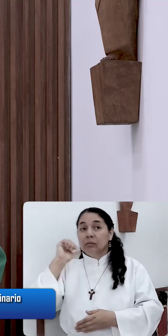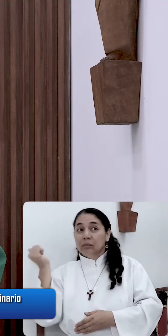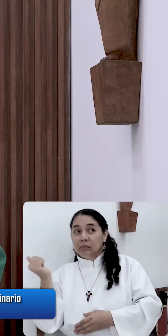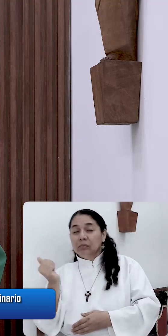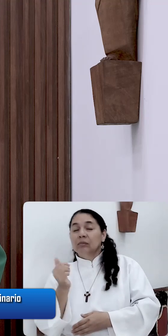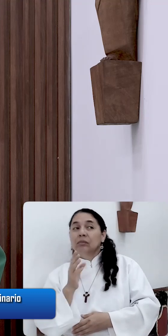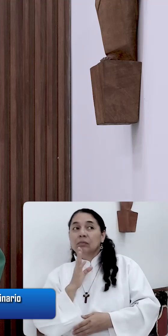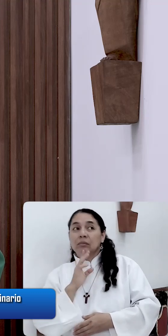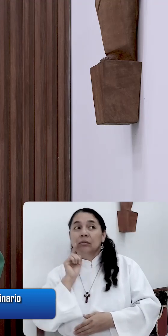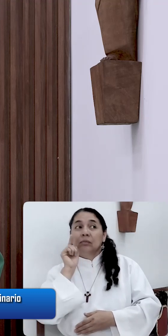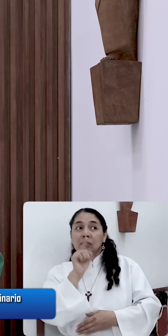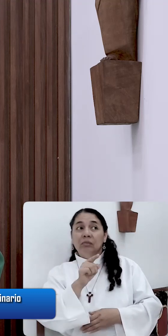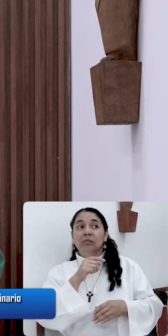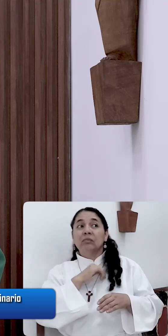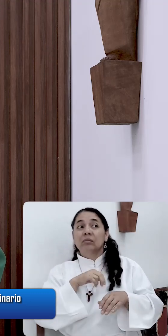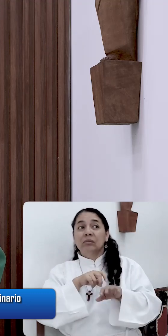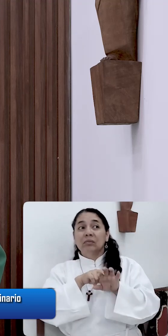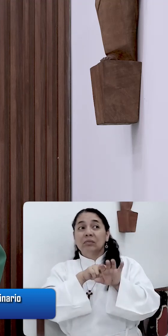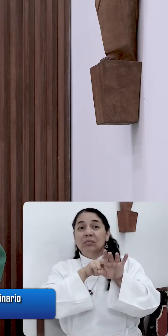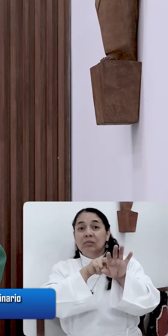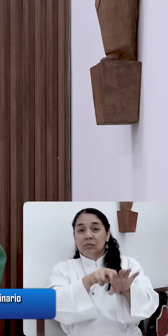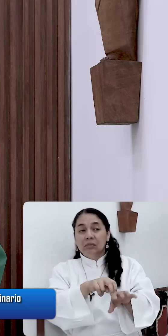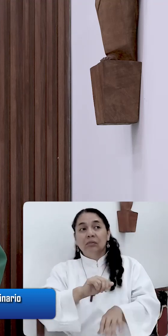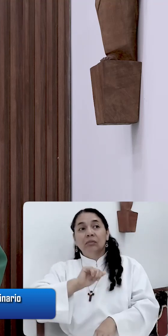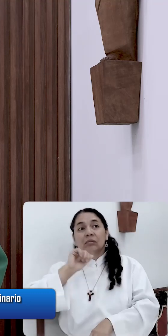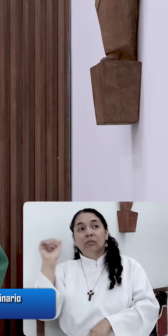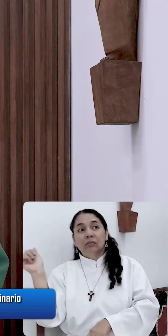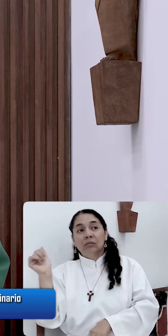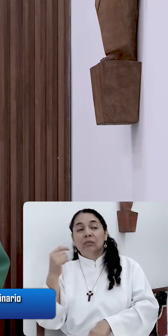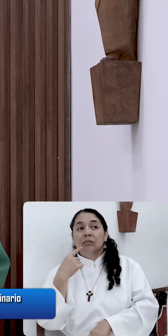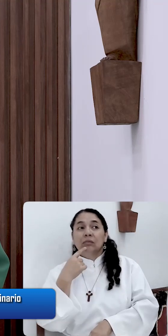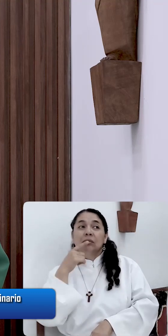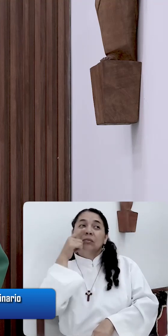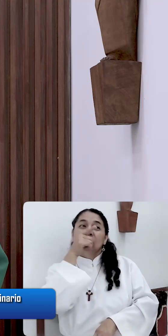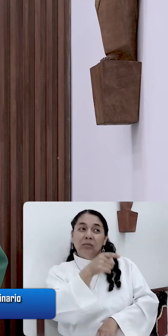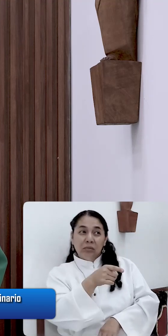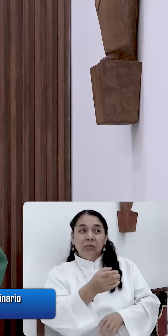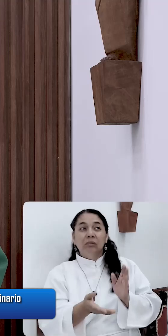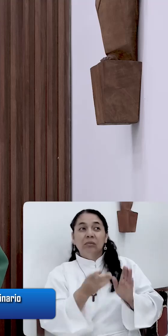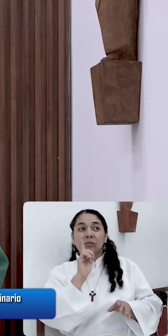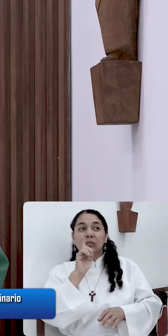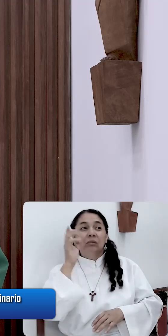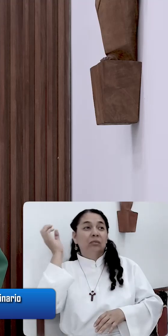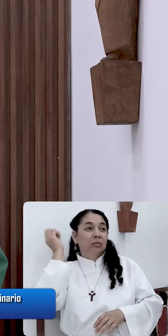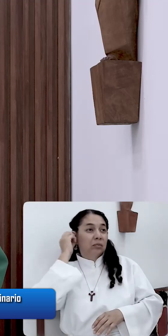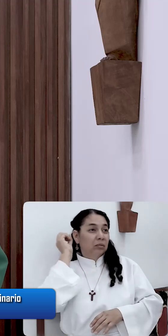otros que Elías, y otros que alguno de los profetas.